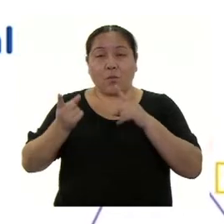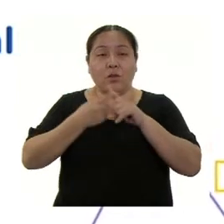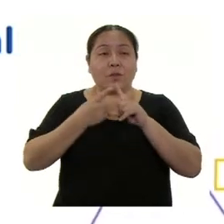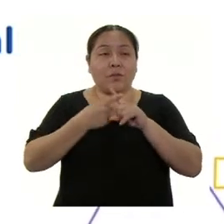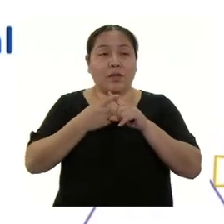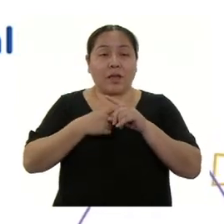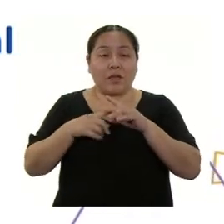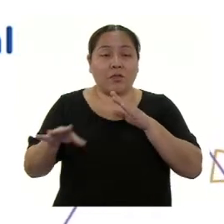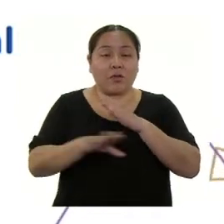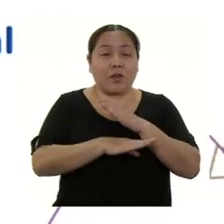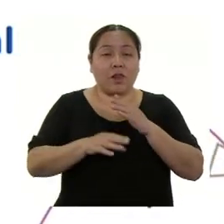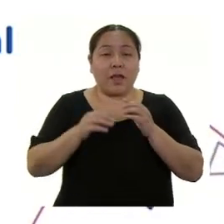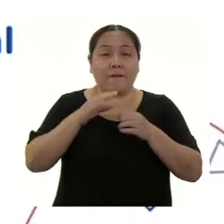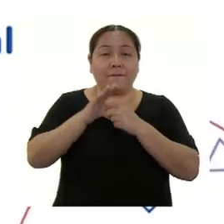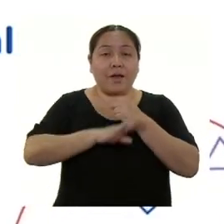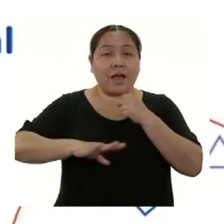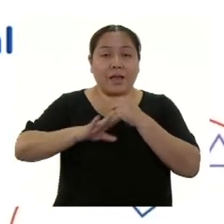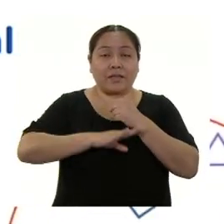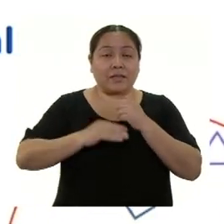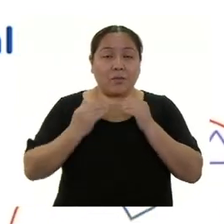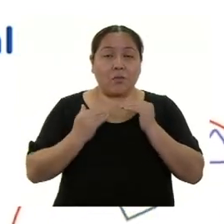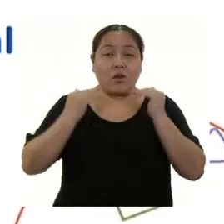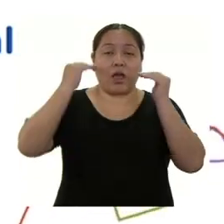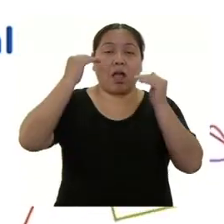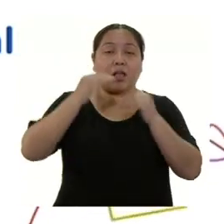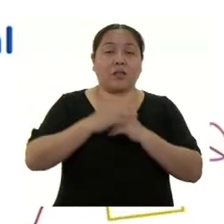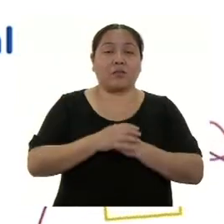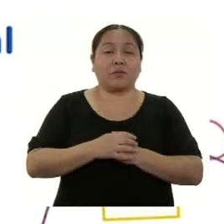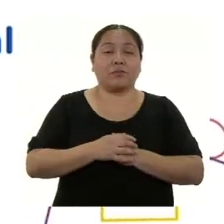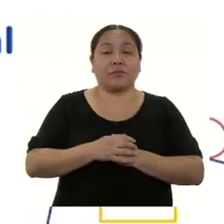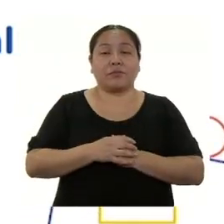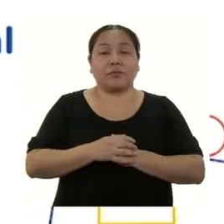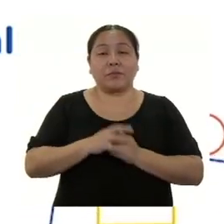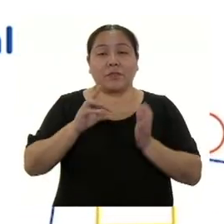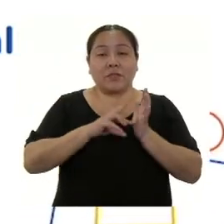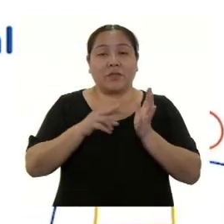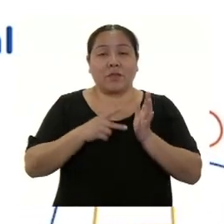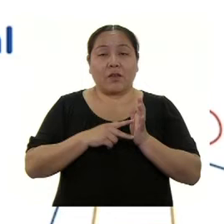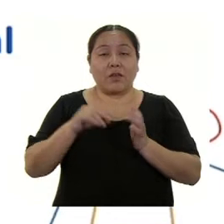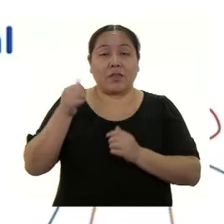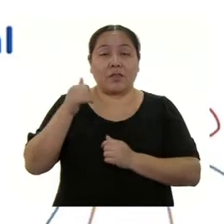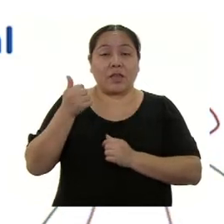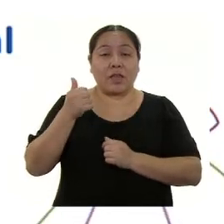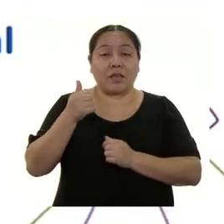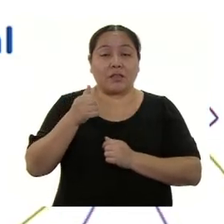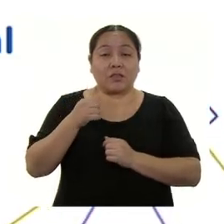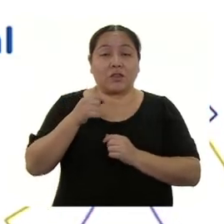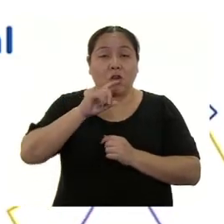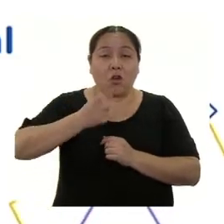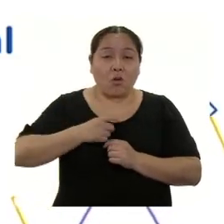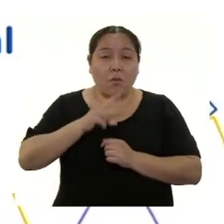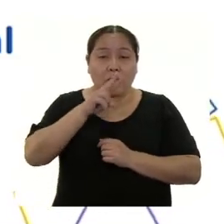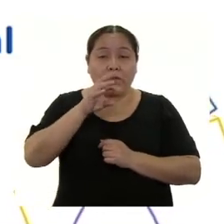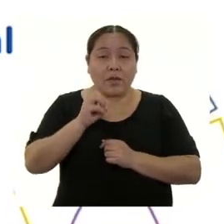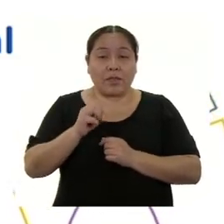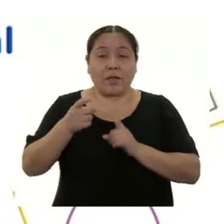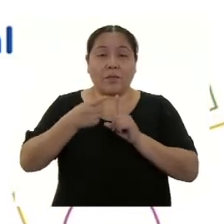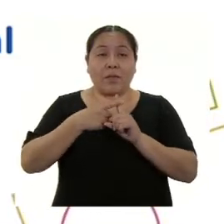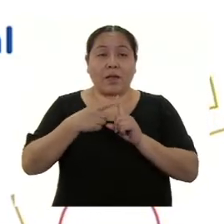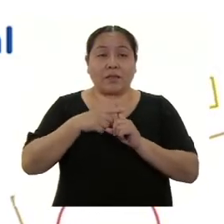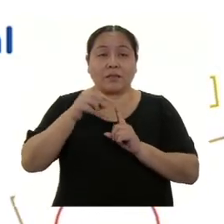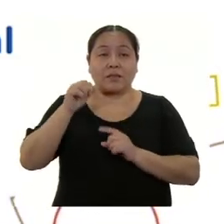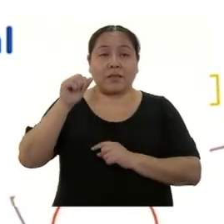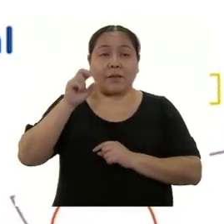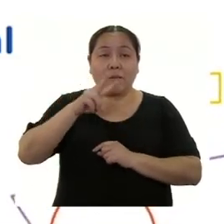base del prisma triangular por su altura. Es decir, 10,20 más 10,20 más 20